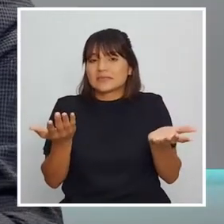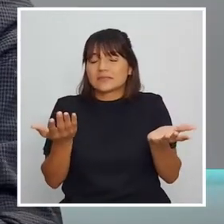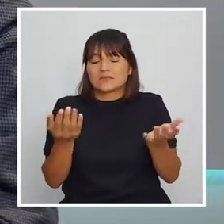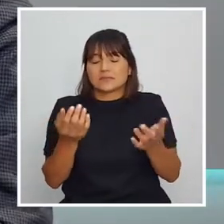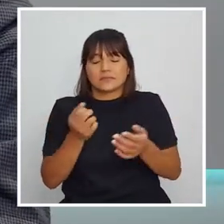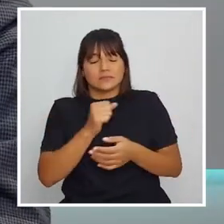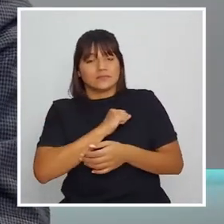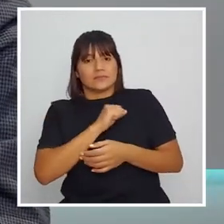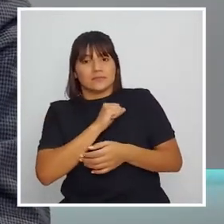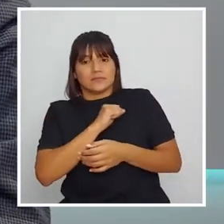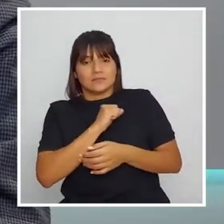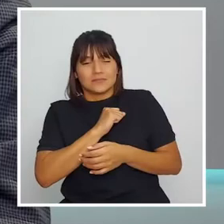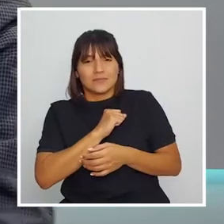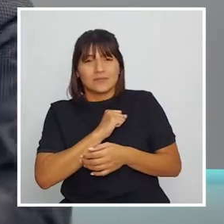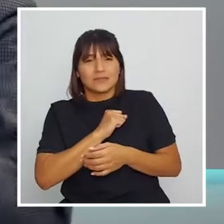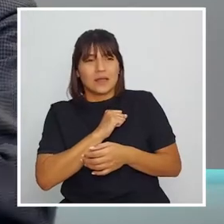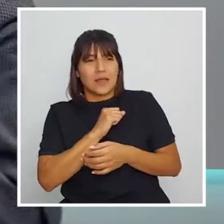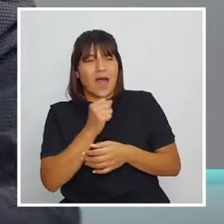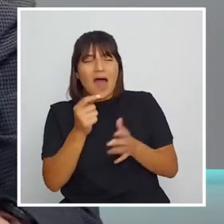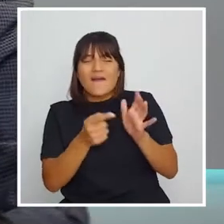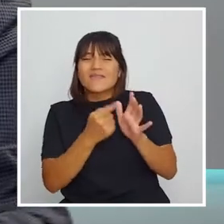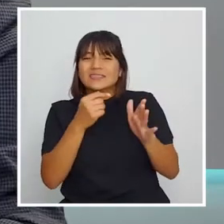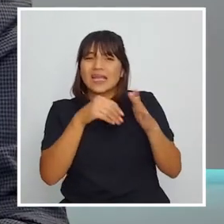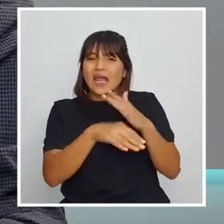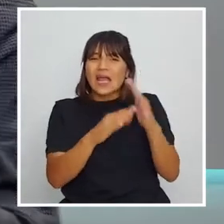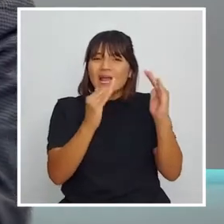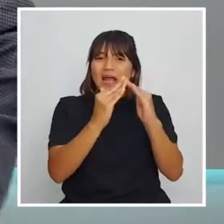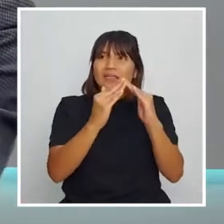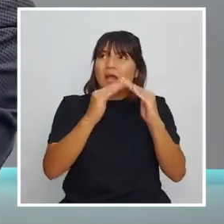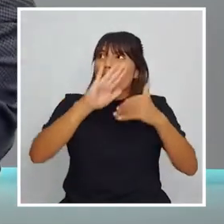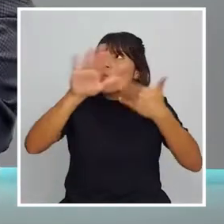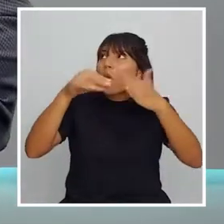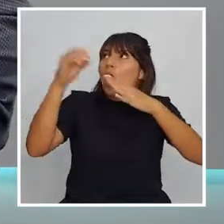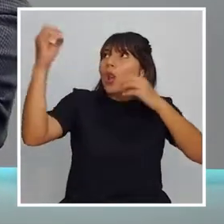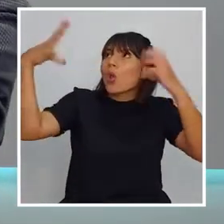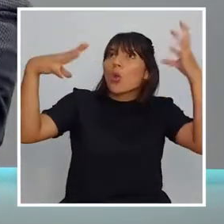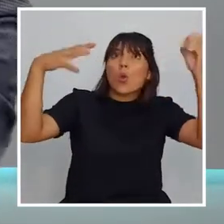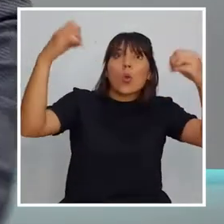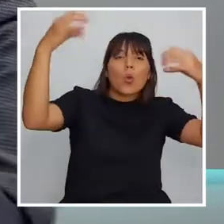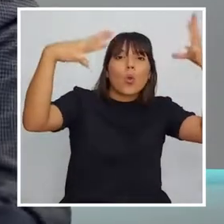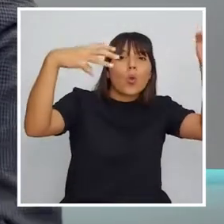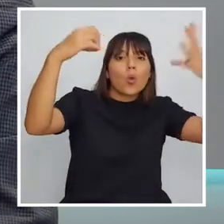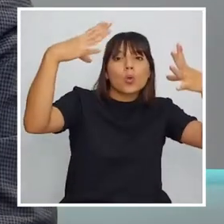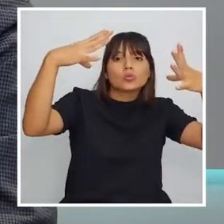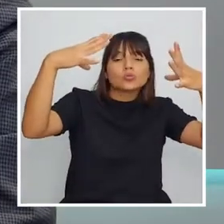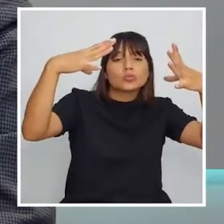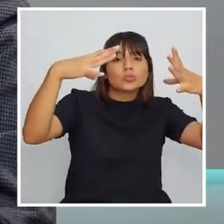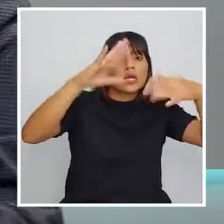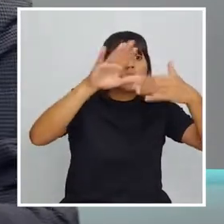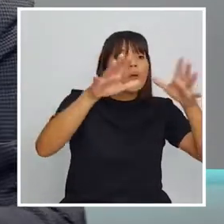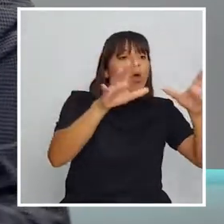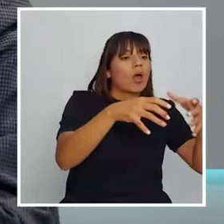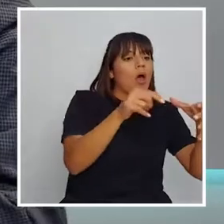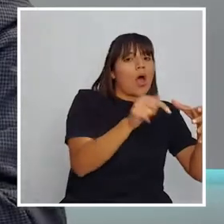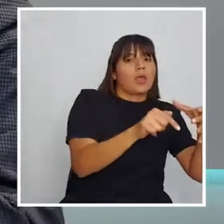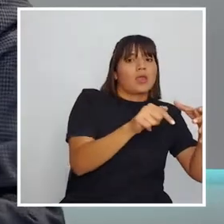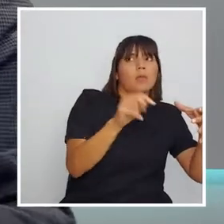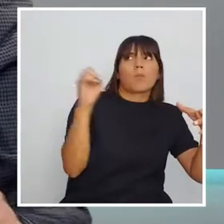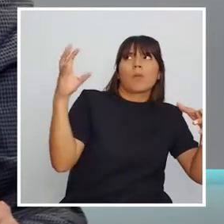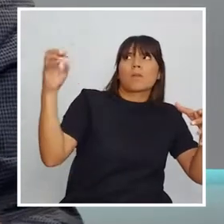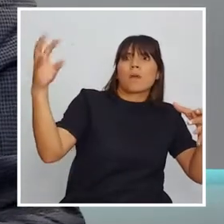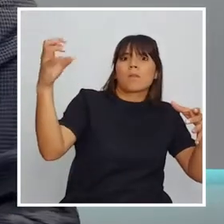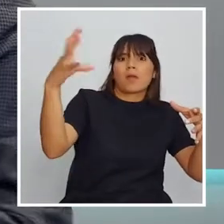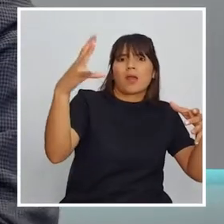asusta, ¿verdad? La frecuencia con que uno ve la casa, todas las luces encendidas y toda la tropa en un solo lugar. Y todas las más luces lo que